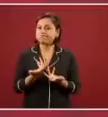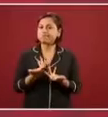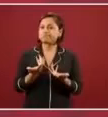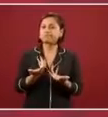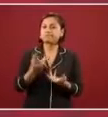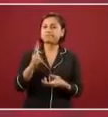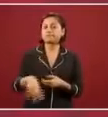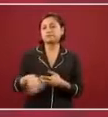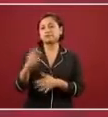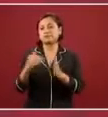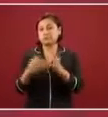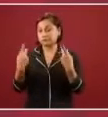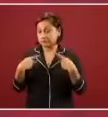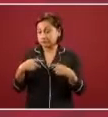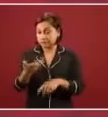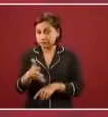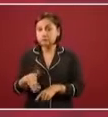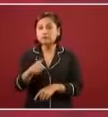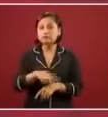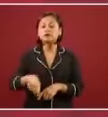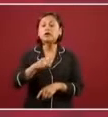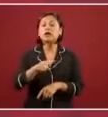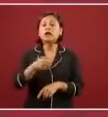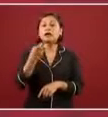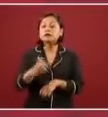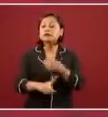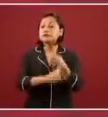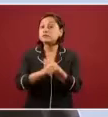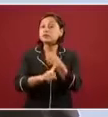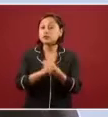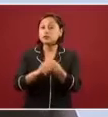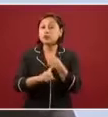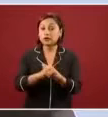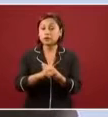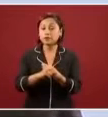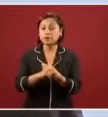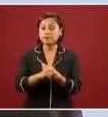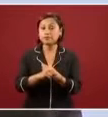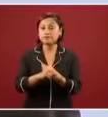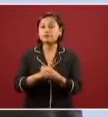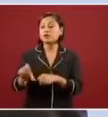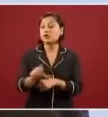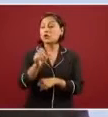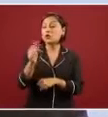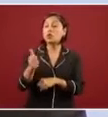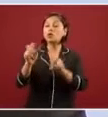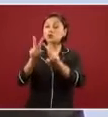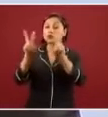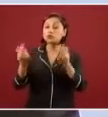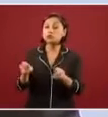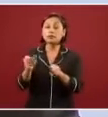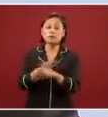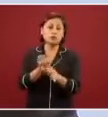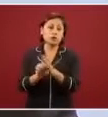la estacionalidad y de ciertos sectores que también dieron de baja durante diciembre a grupos muy